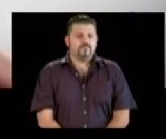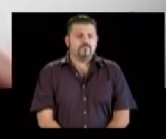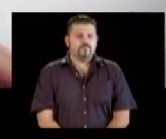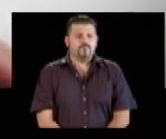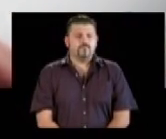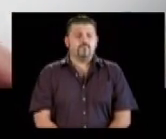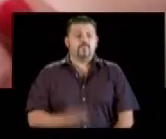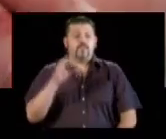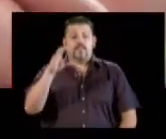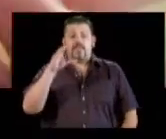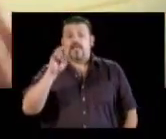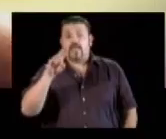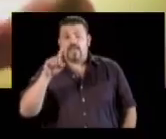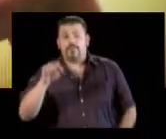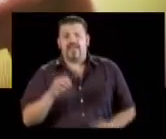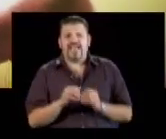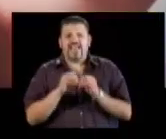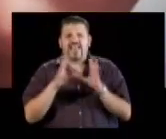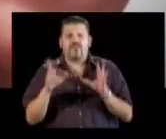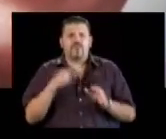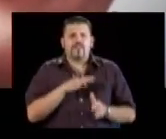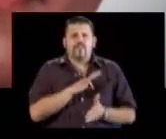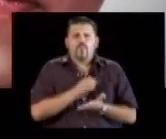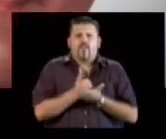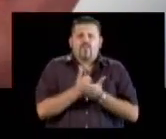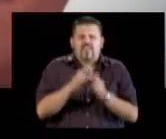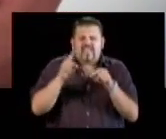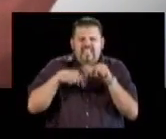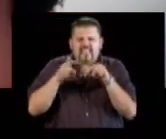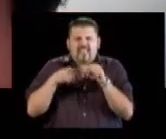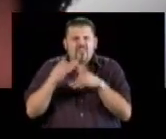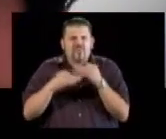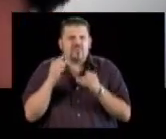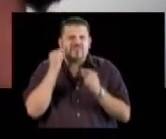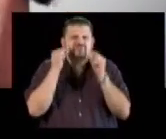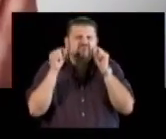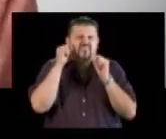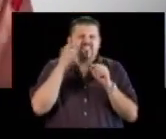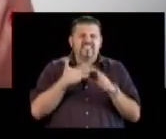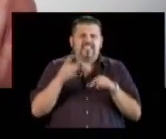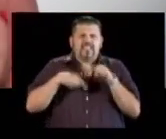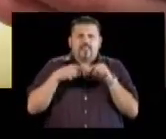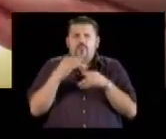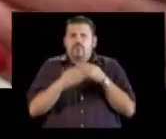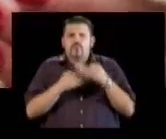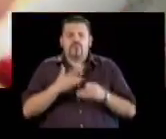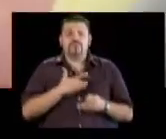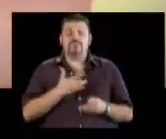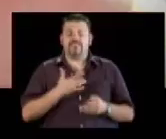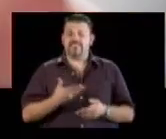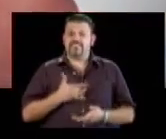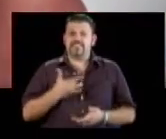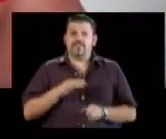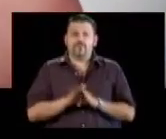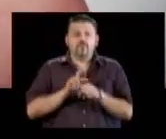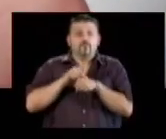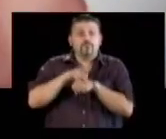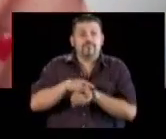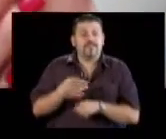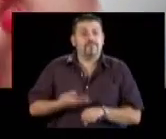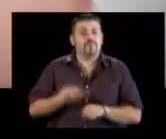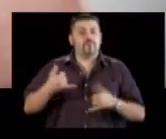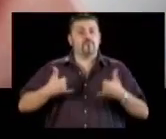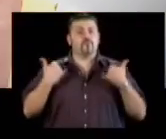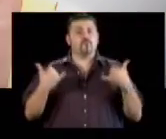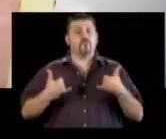La crema aclaradora facial contribuye a aclarar las manchas en tu rostro. Sus ingredientes de efecto dual mantienen tu piel joven y luminosa mientras